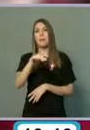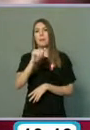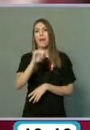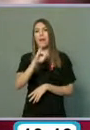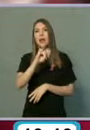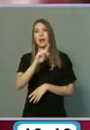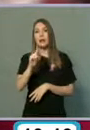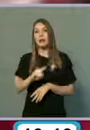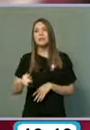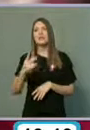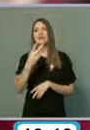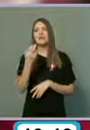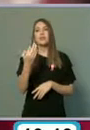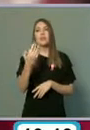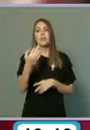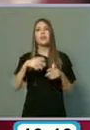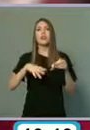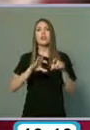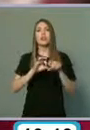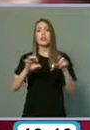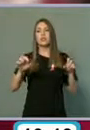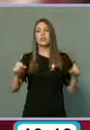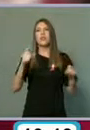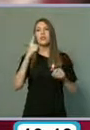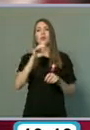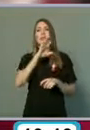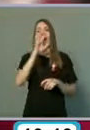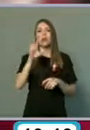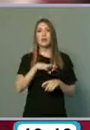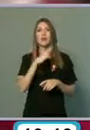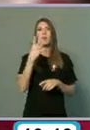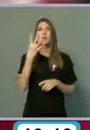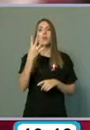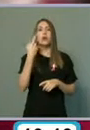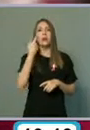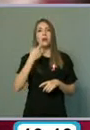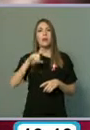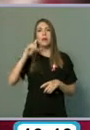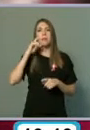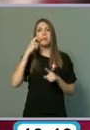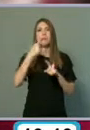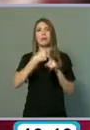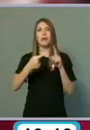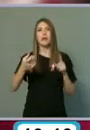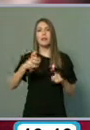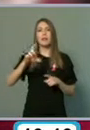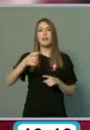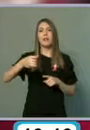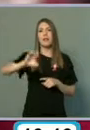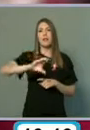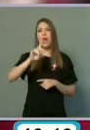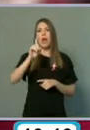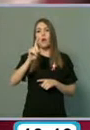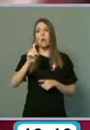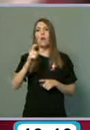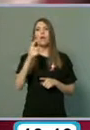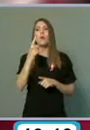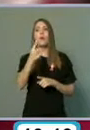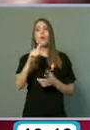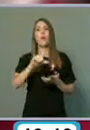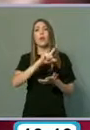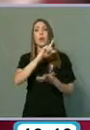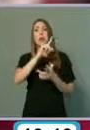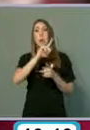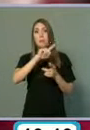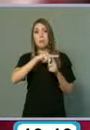250 gramos de chorizo, una cebolla chica, 4 jitomates, media taza de agua, 1,5 litros de caldo de